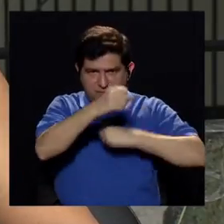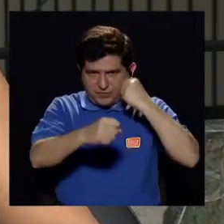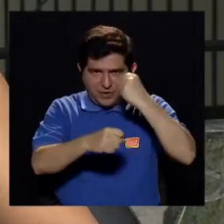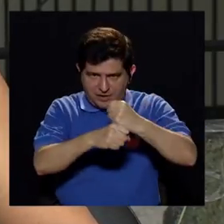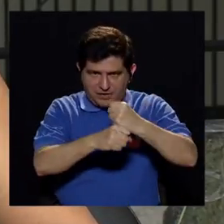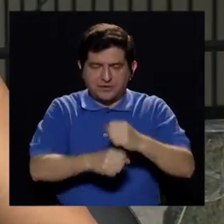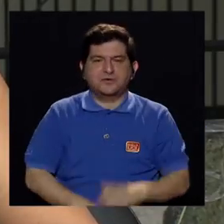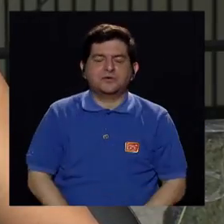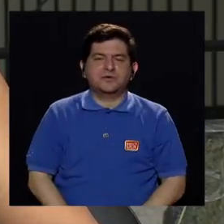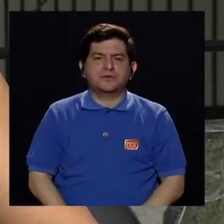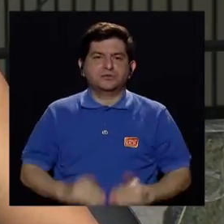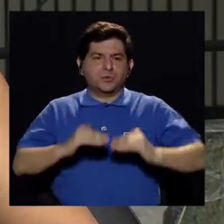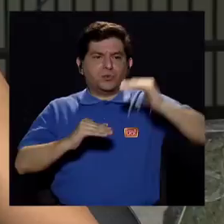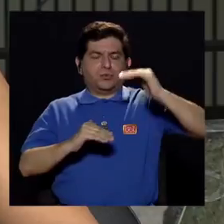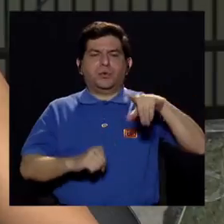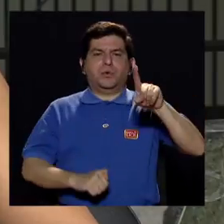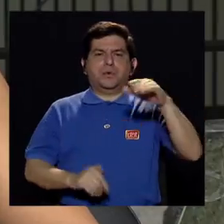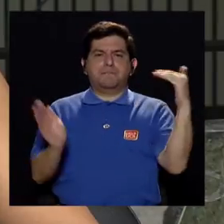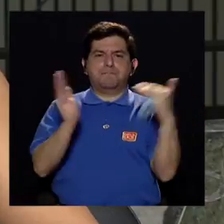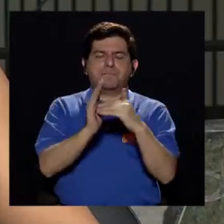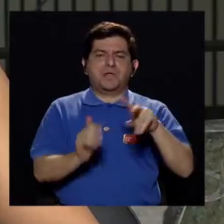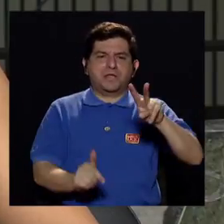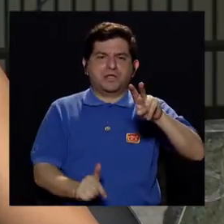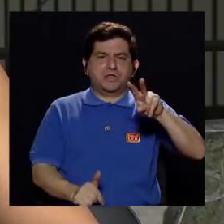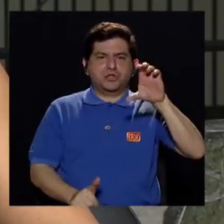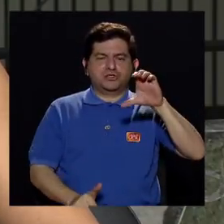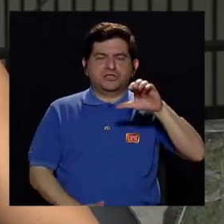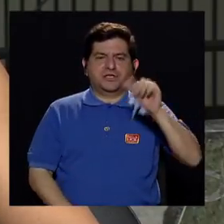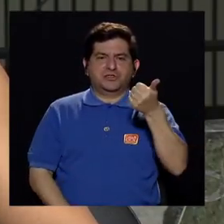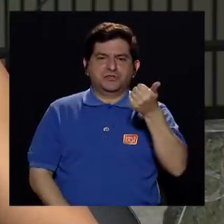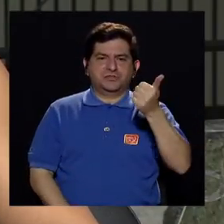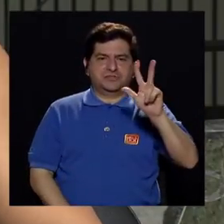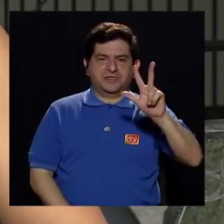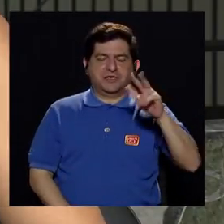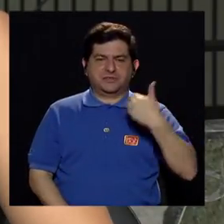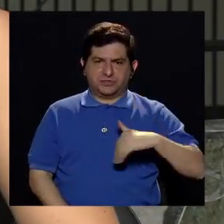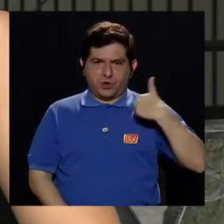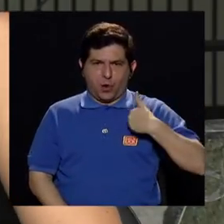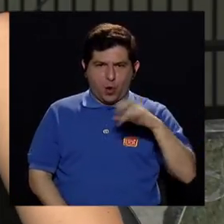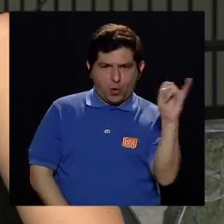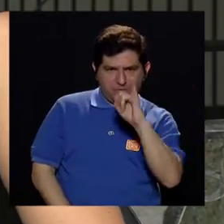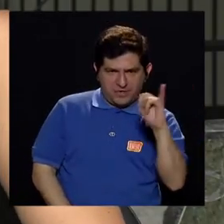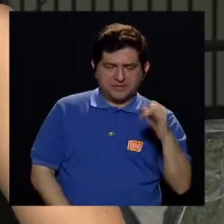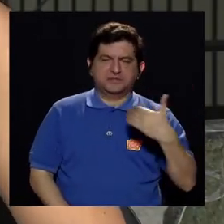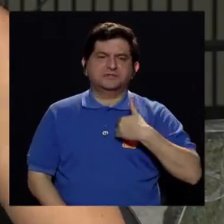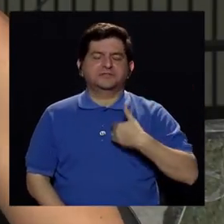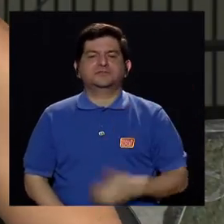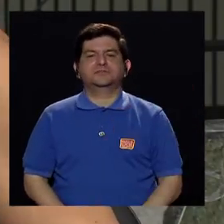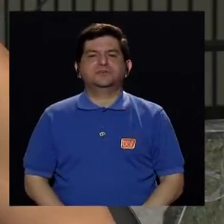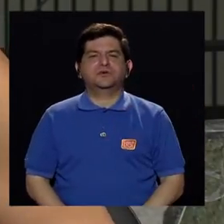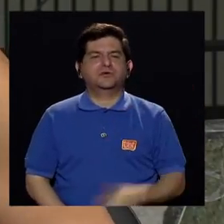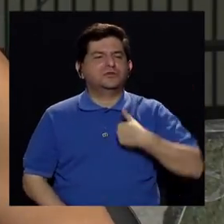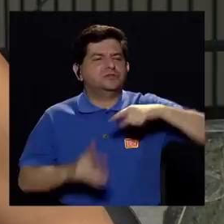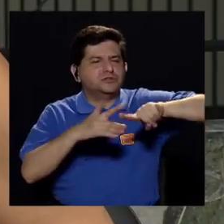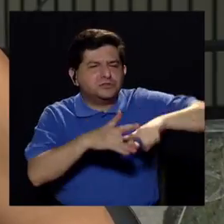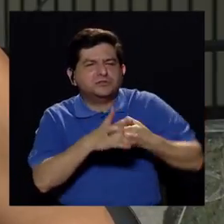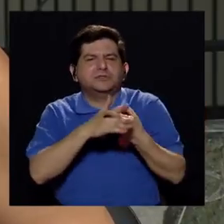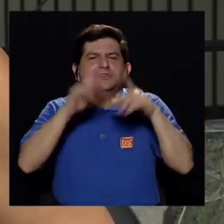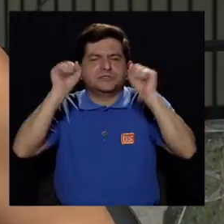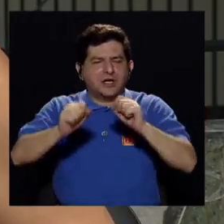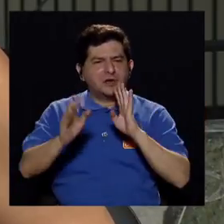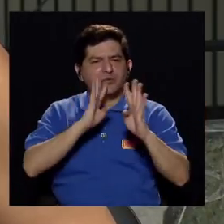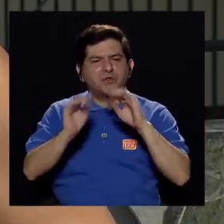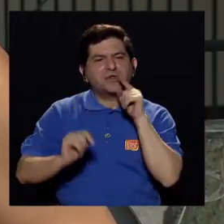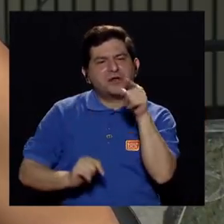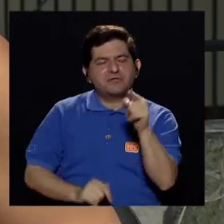mayor, 1.213 hombres infectados. Doña Alexandra, para iniciar me gustaría que pudiera referirse